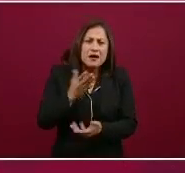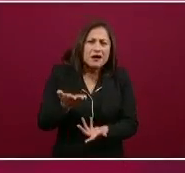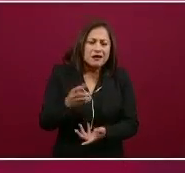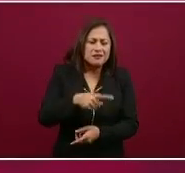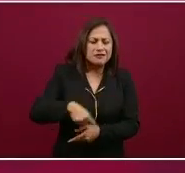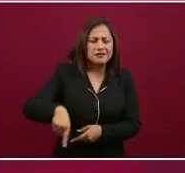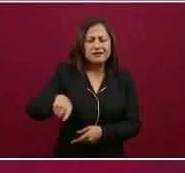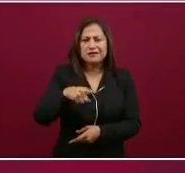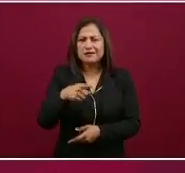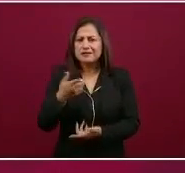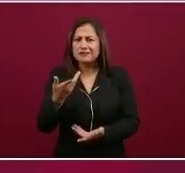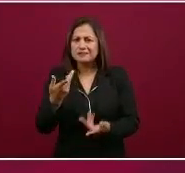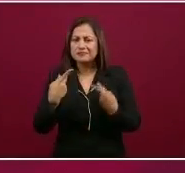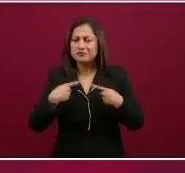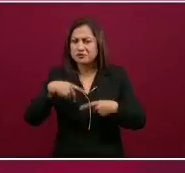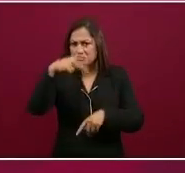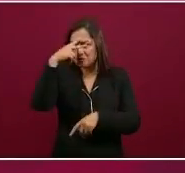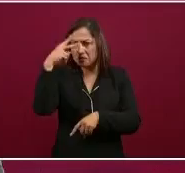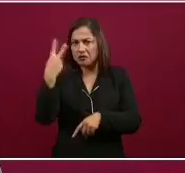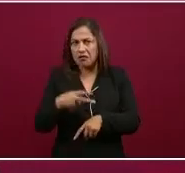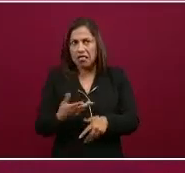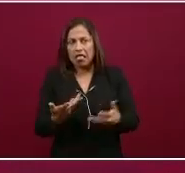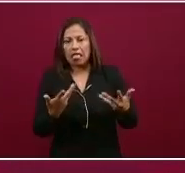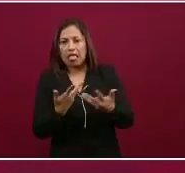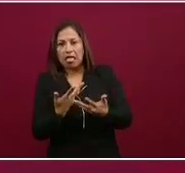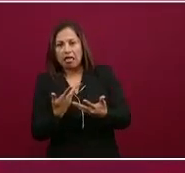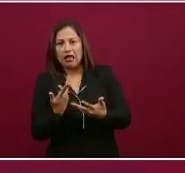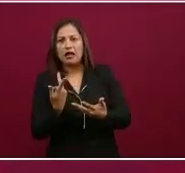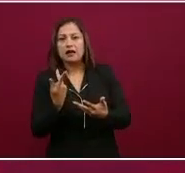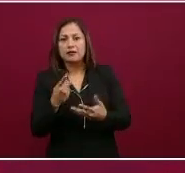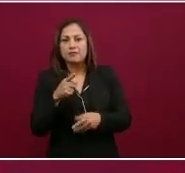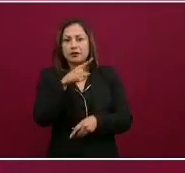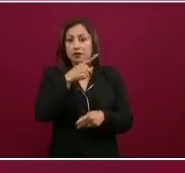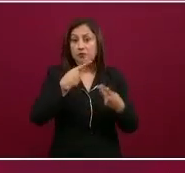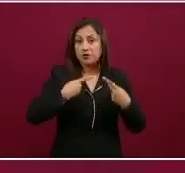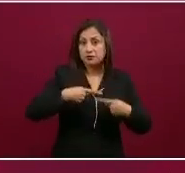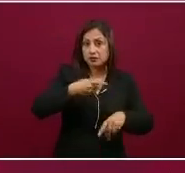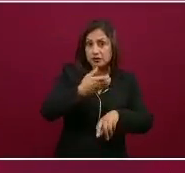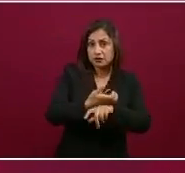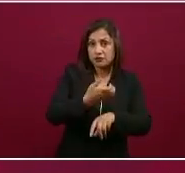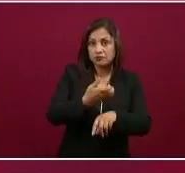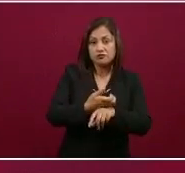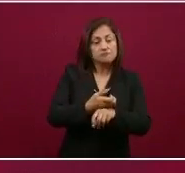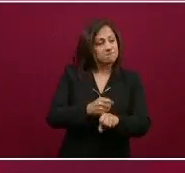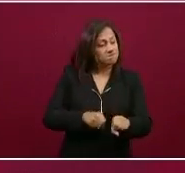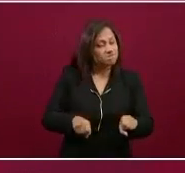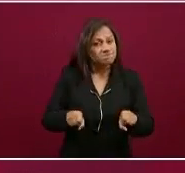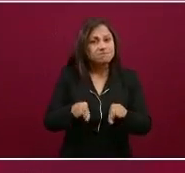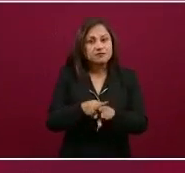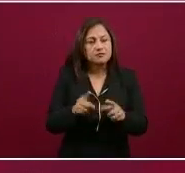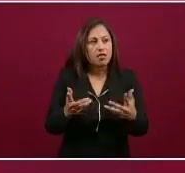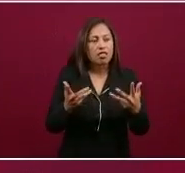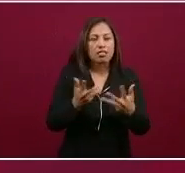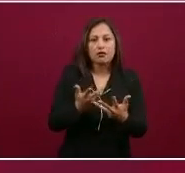pero tampoco a los estadounidenses. Esa es mi apreciación.